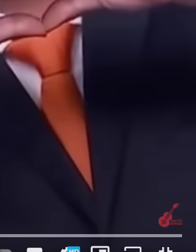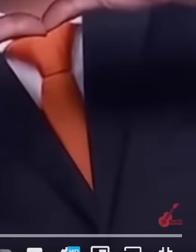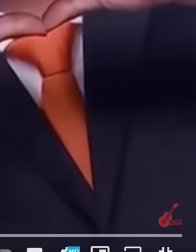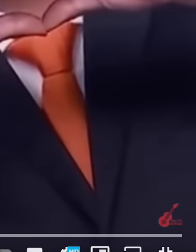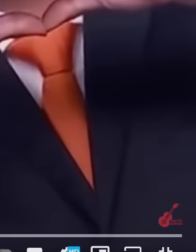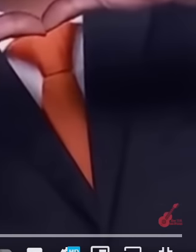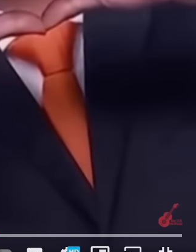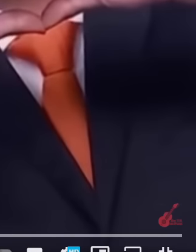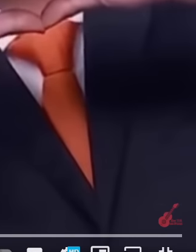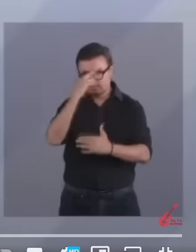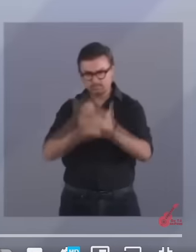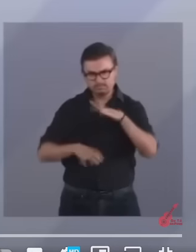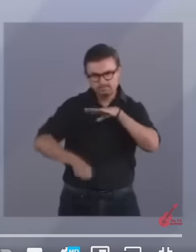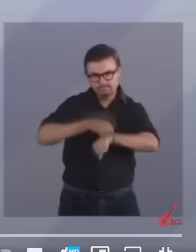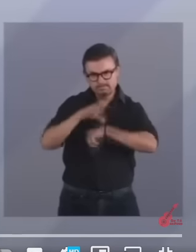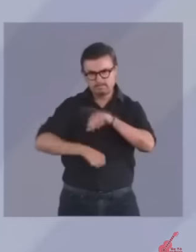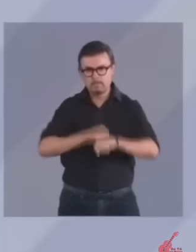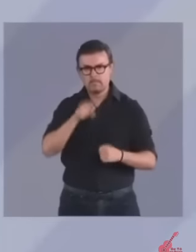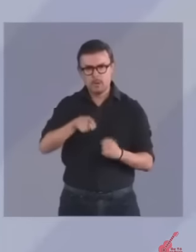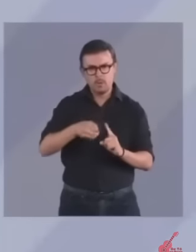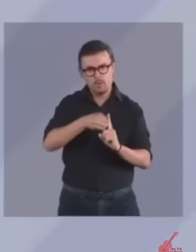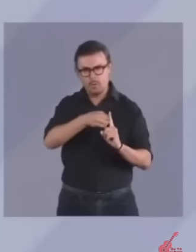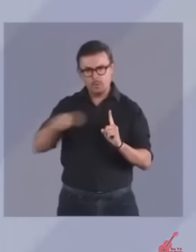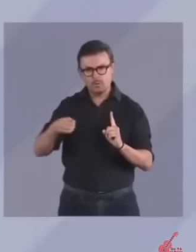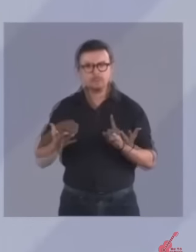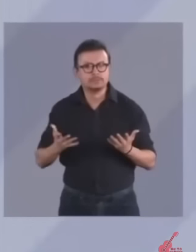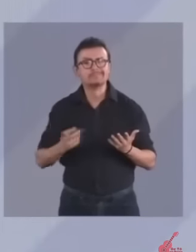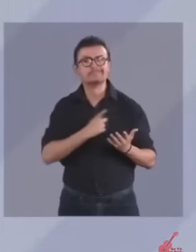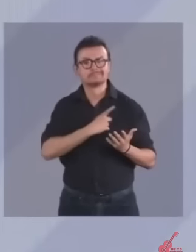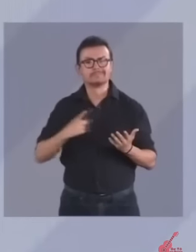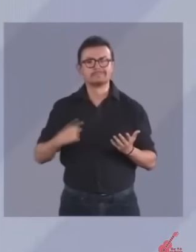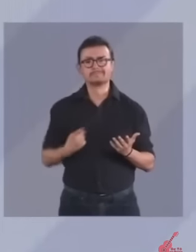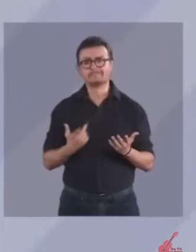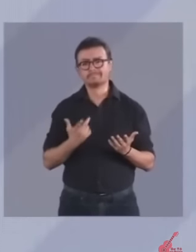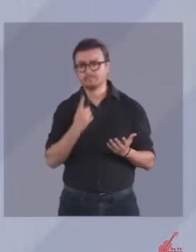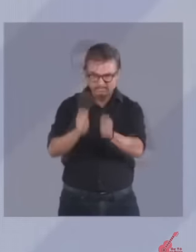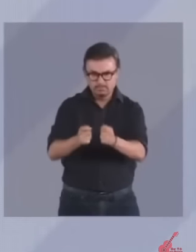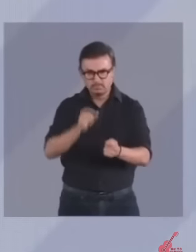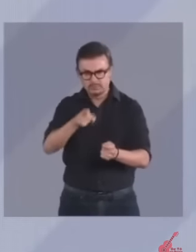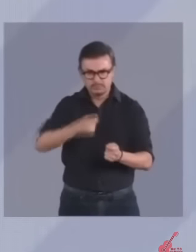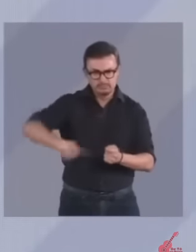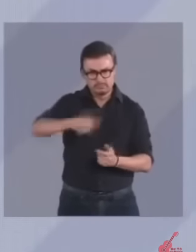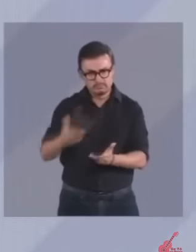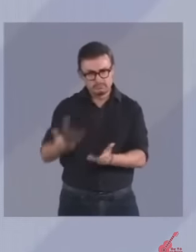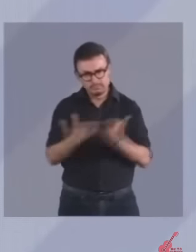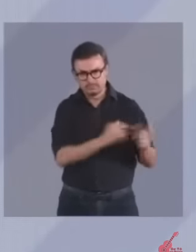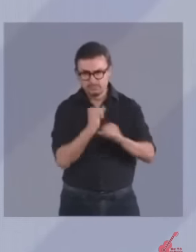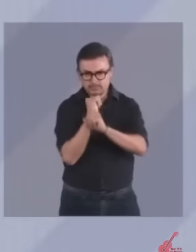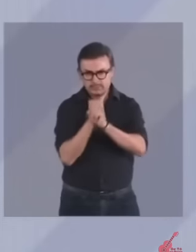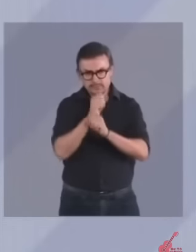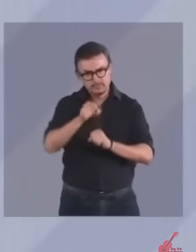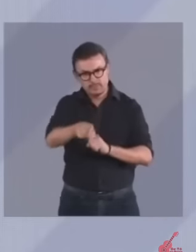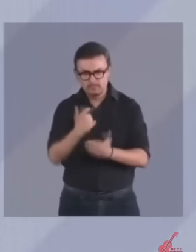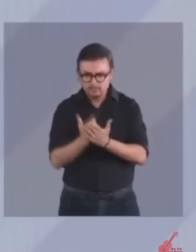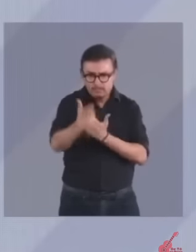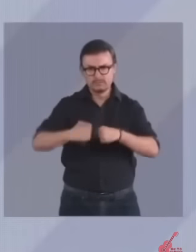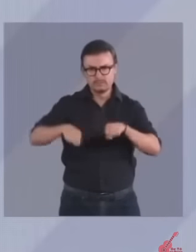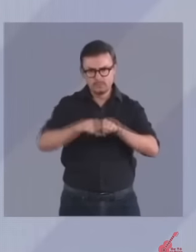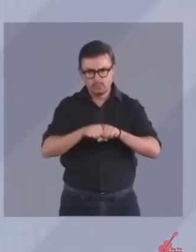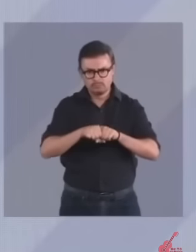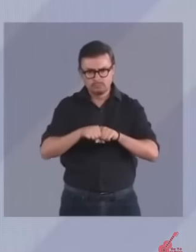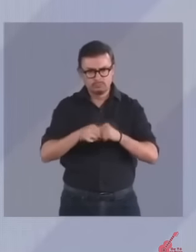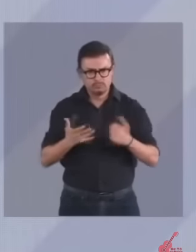nueva. ¿Qué necesitamos hacer? Darles en sus madres a las policías y a los policías. Darles un salario de mierda, seguro de gastos